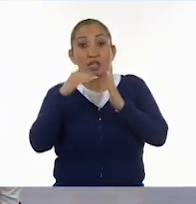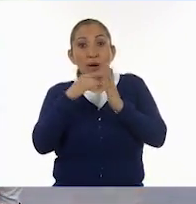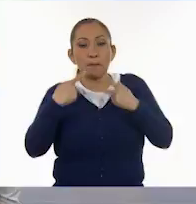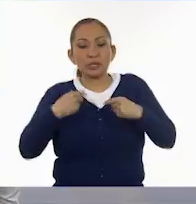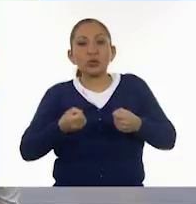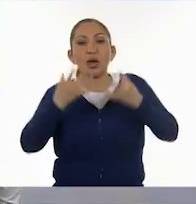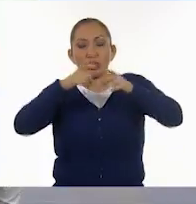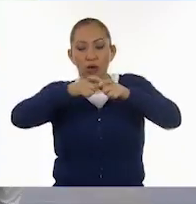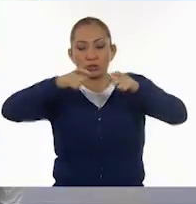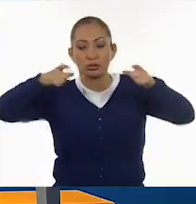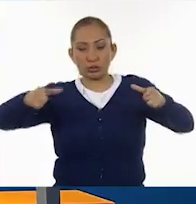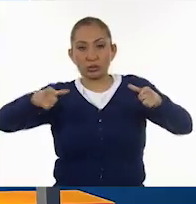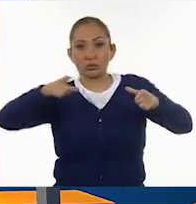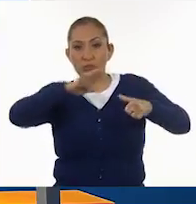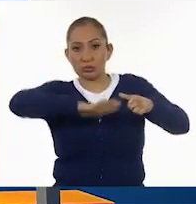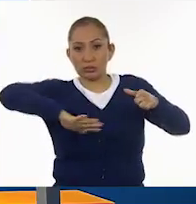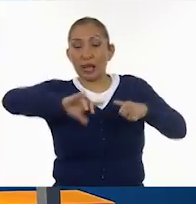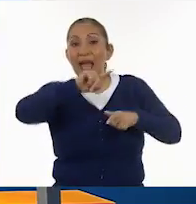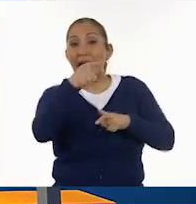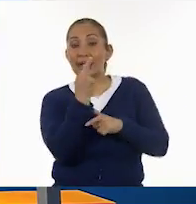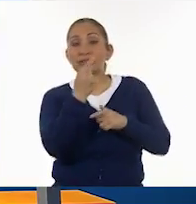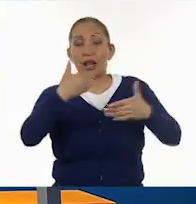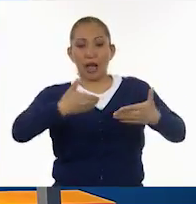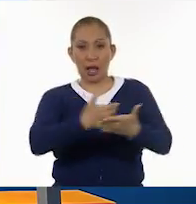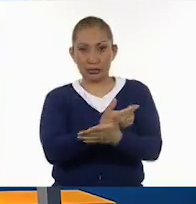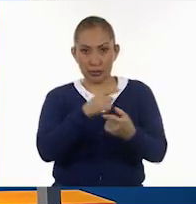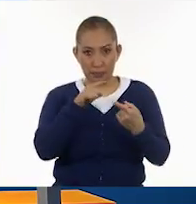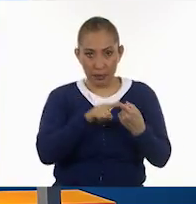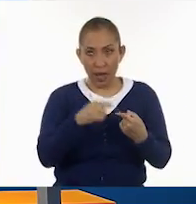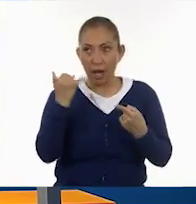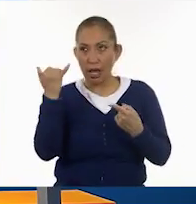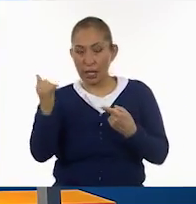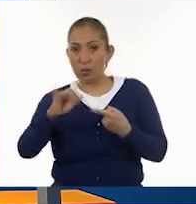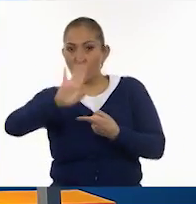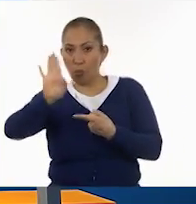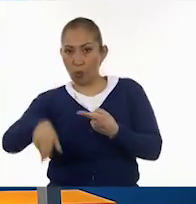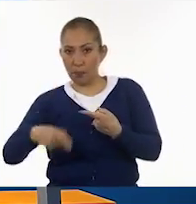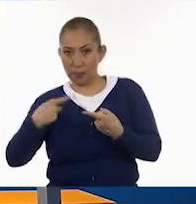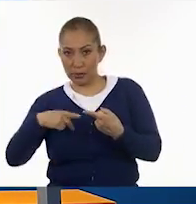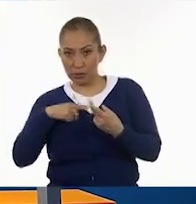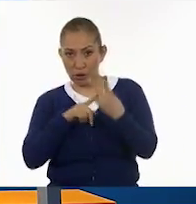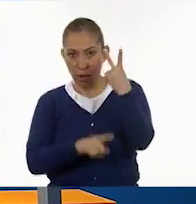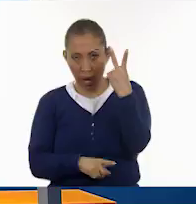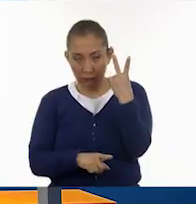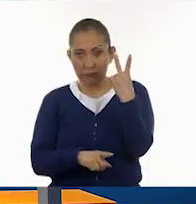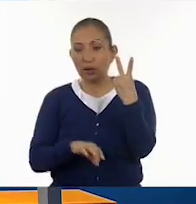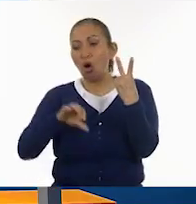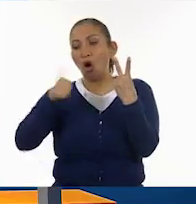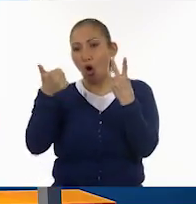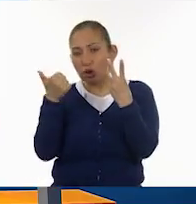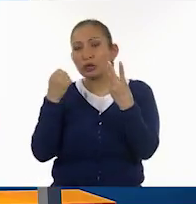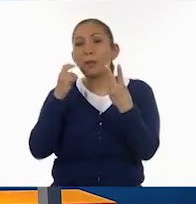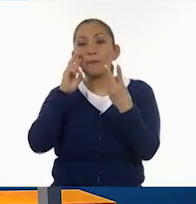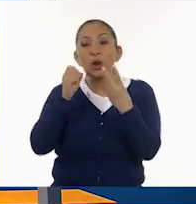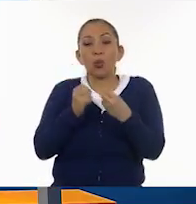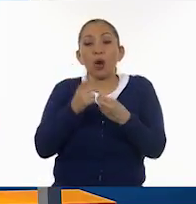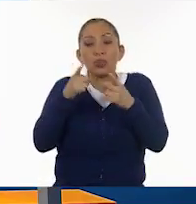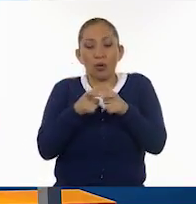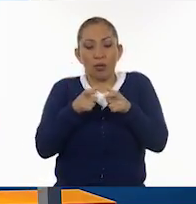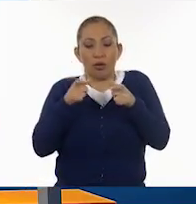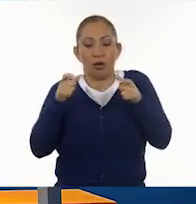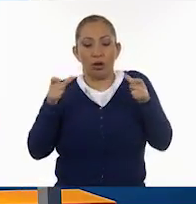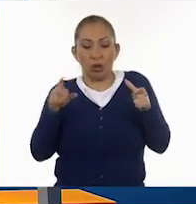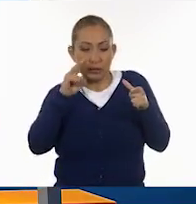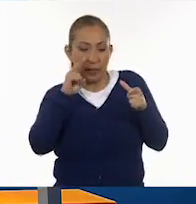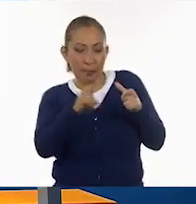crecimiento natural únicamente va a abarcar nacimientos y defunciones. Tenemos otra tasa de crecimiento que ahí ya